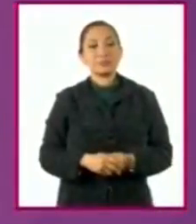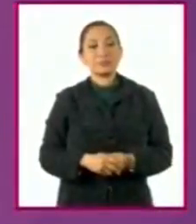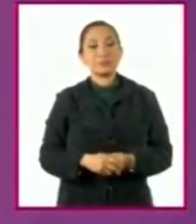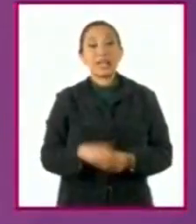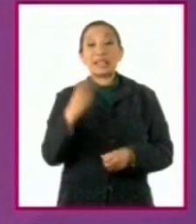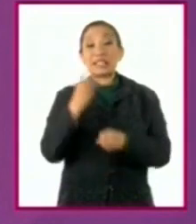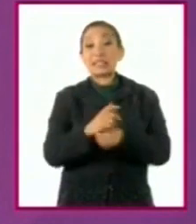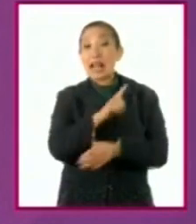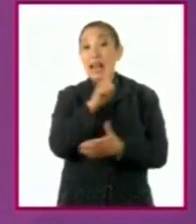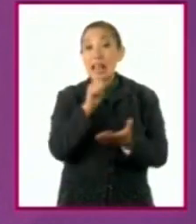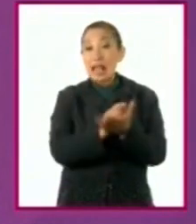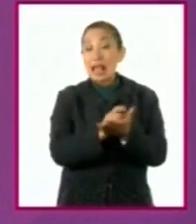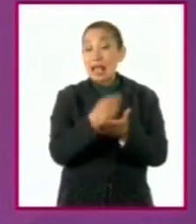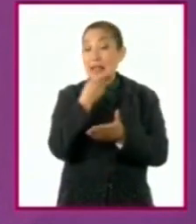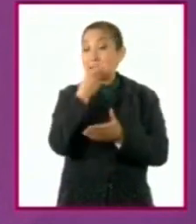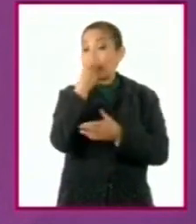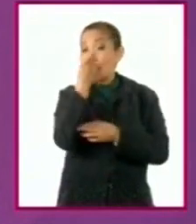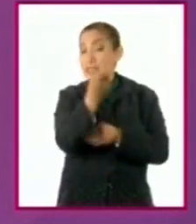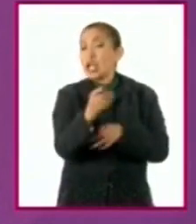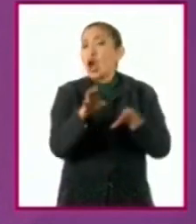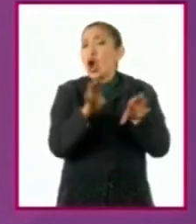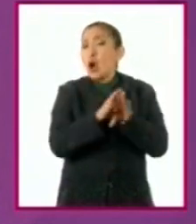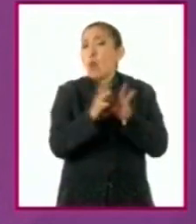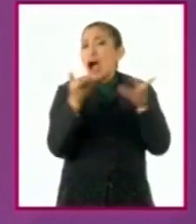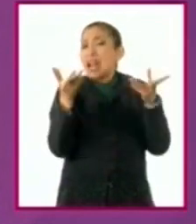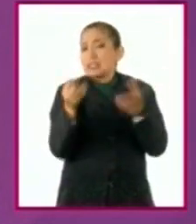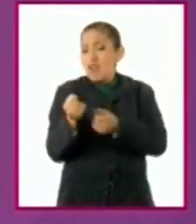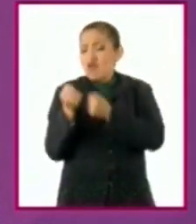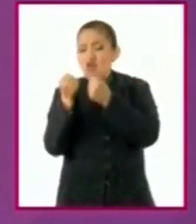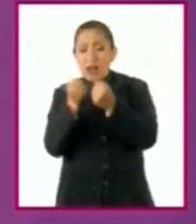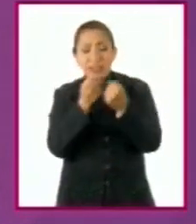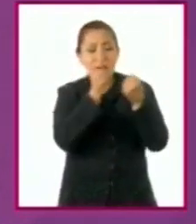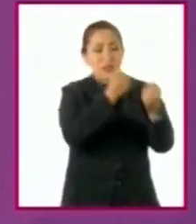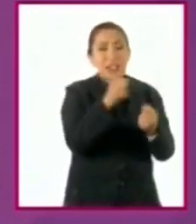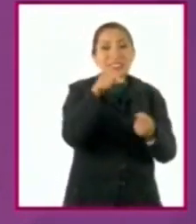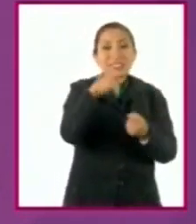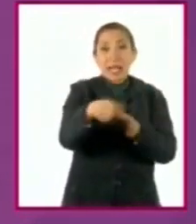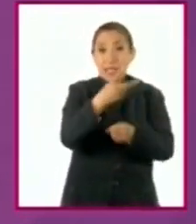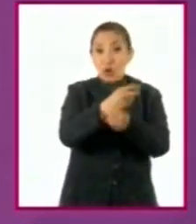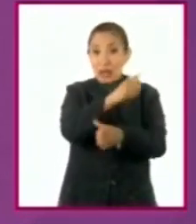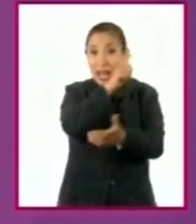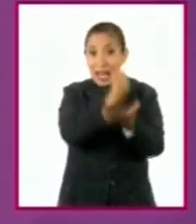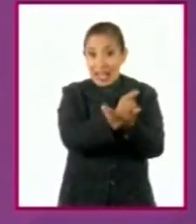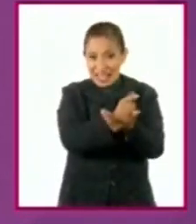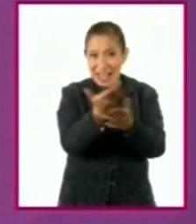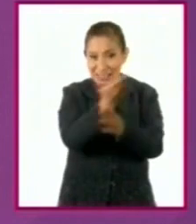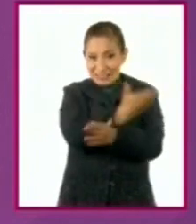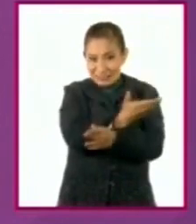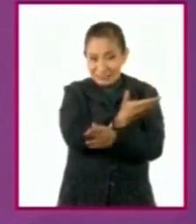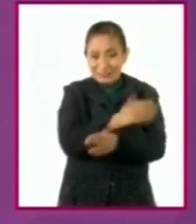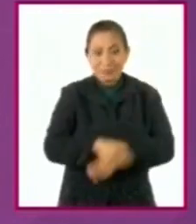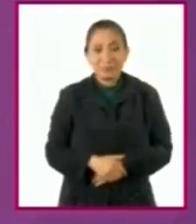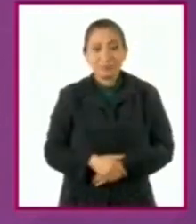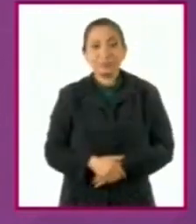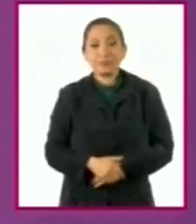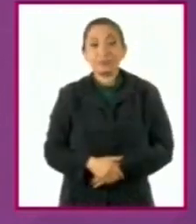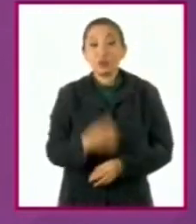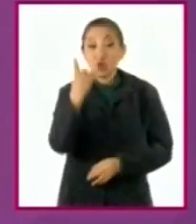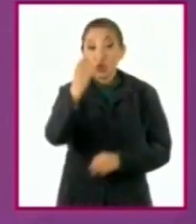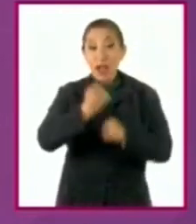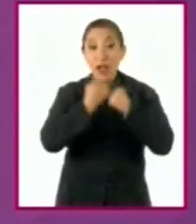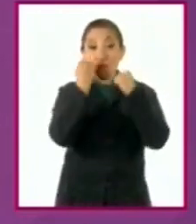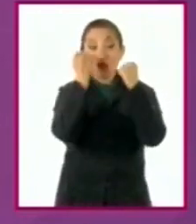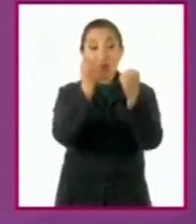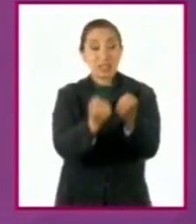La tercera ley de Newton explica cómo actúan las fuerzas que define la segunda ley de Newton. Una